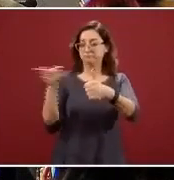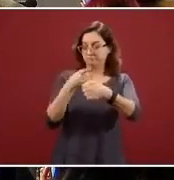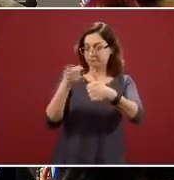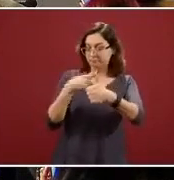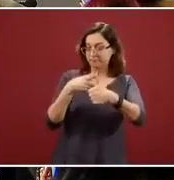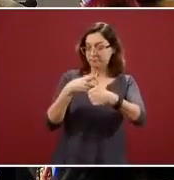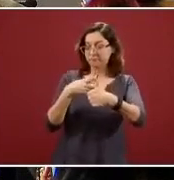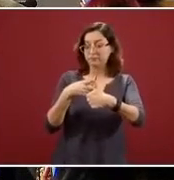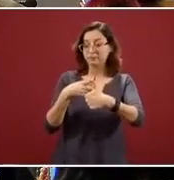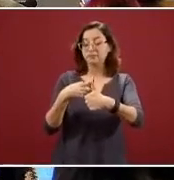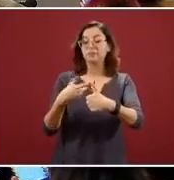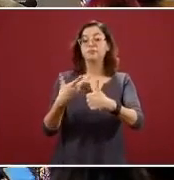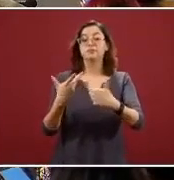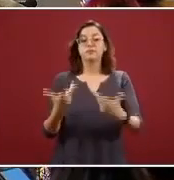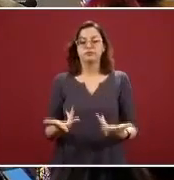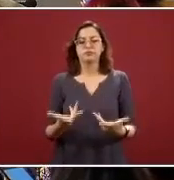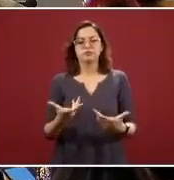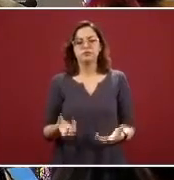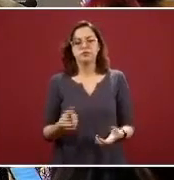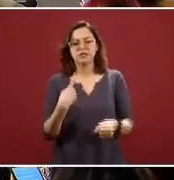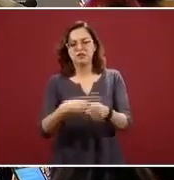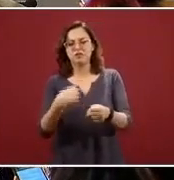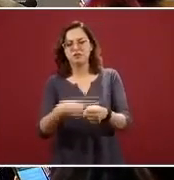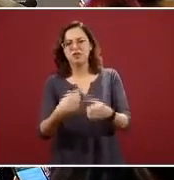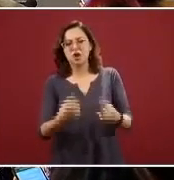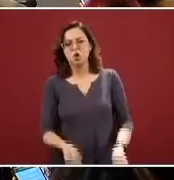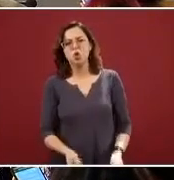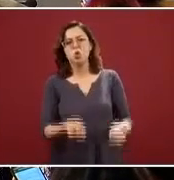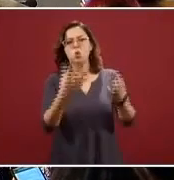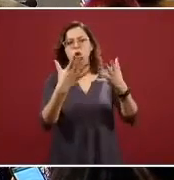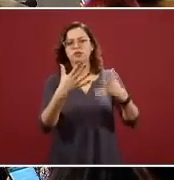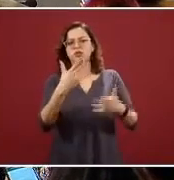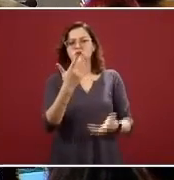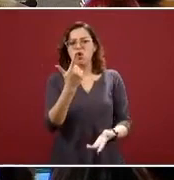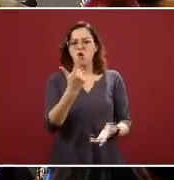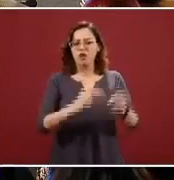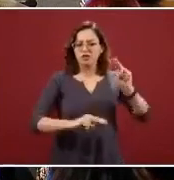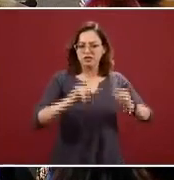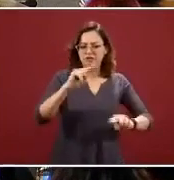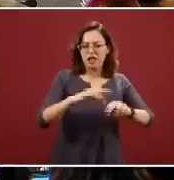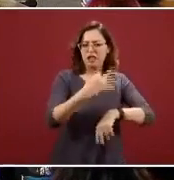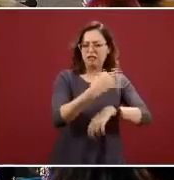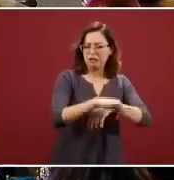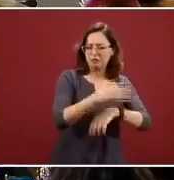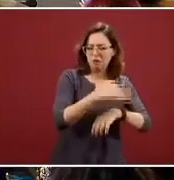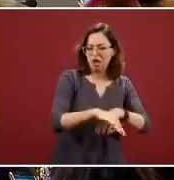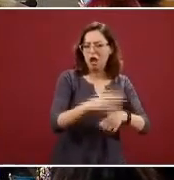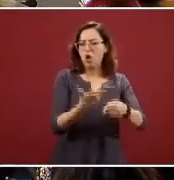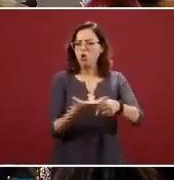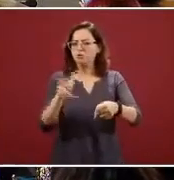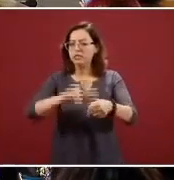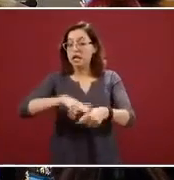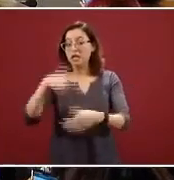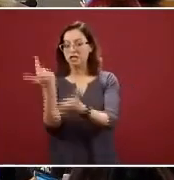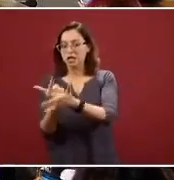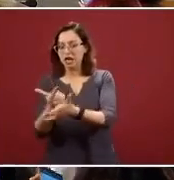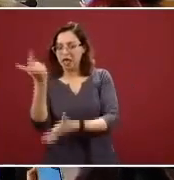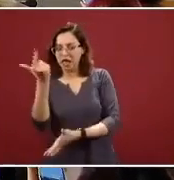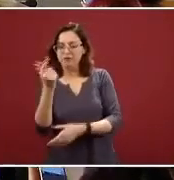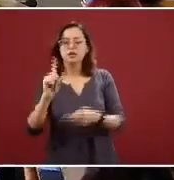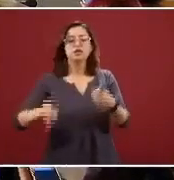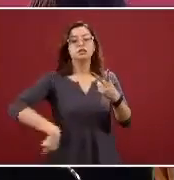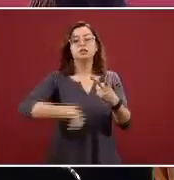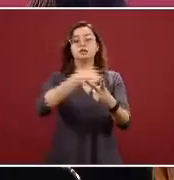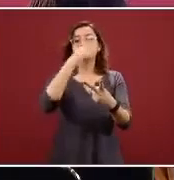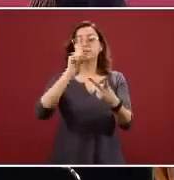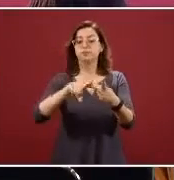la necesidad, estimar la carga de la enfermedad por los diferentes niveles de gravedad, ambulatorio, hospitalizados y críticos. En un segundo